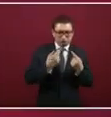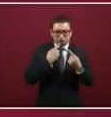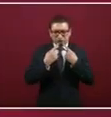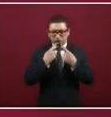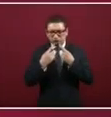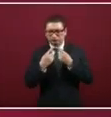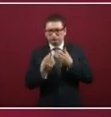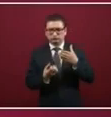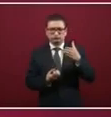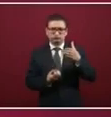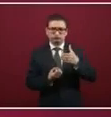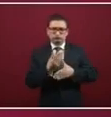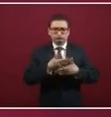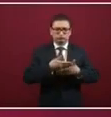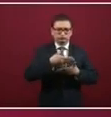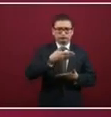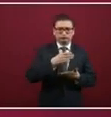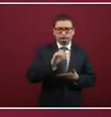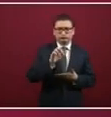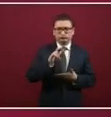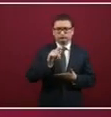nueva cartilla moral,